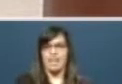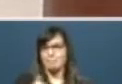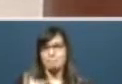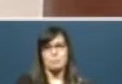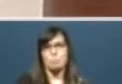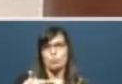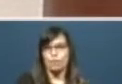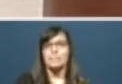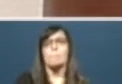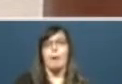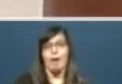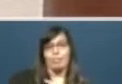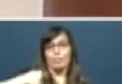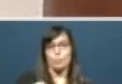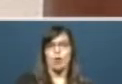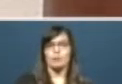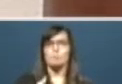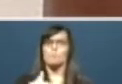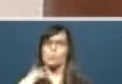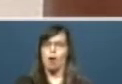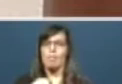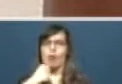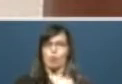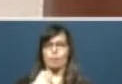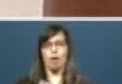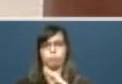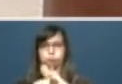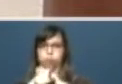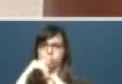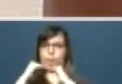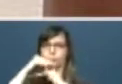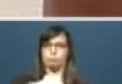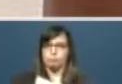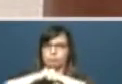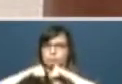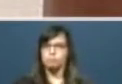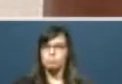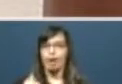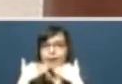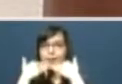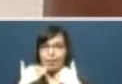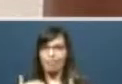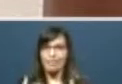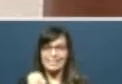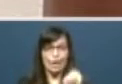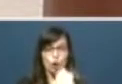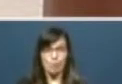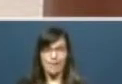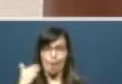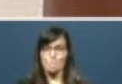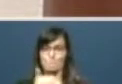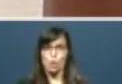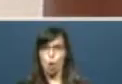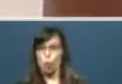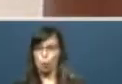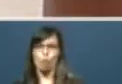produzca un nuevo crecimiento sostenido y estable basado en la reactivación de toda la economía productiva por